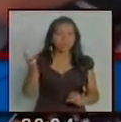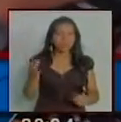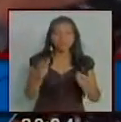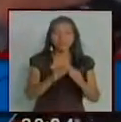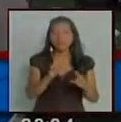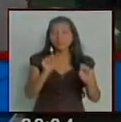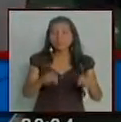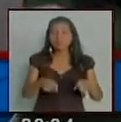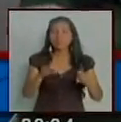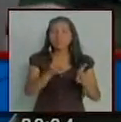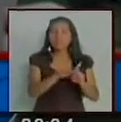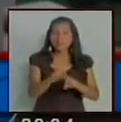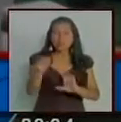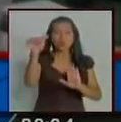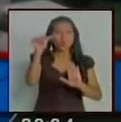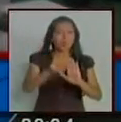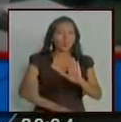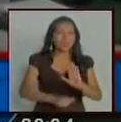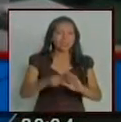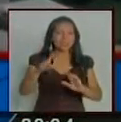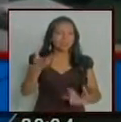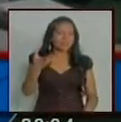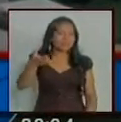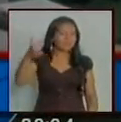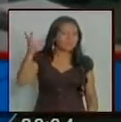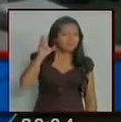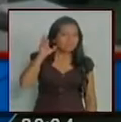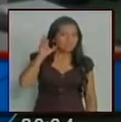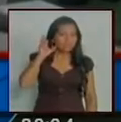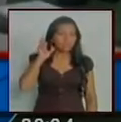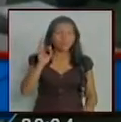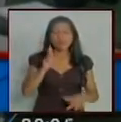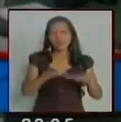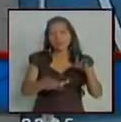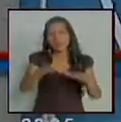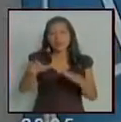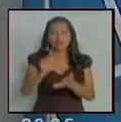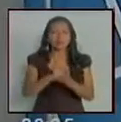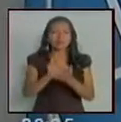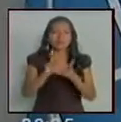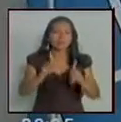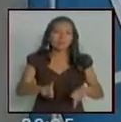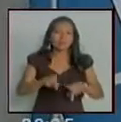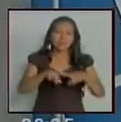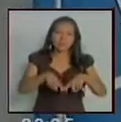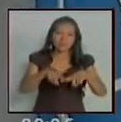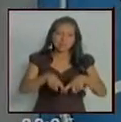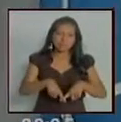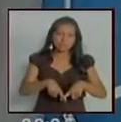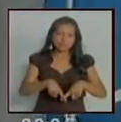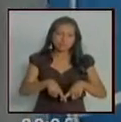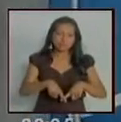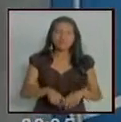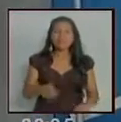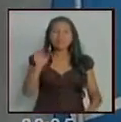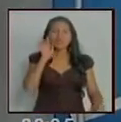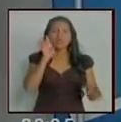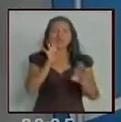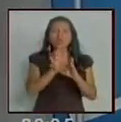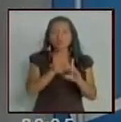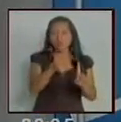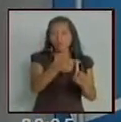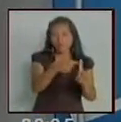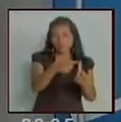el implante coclear, aunque dependerá de la particularidad de cada persona. Bueno, sin duda, sordera parcial,